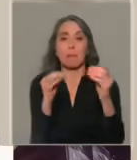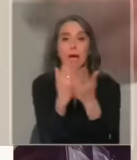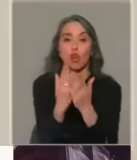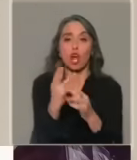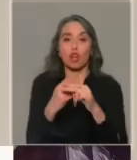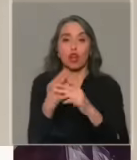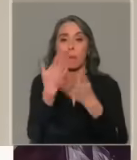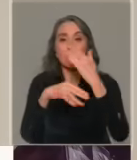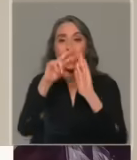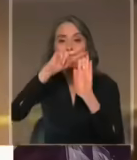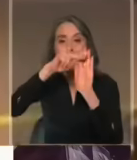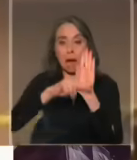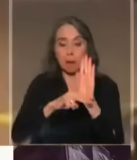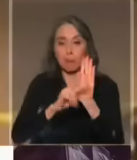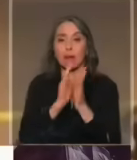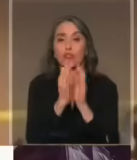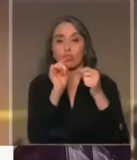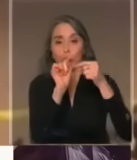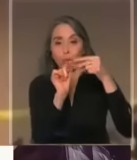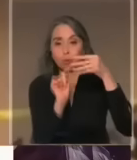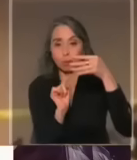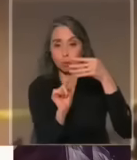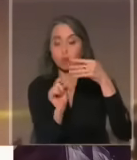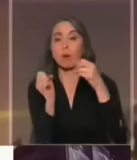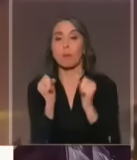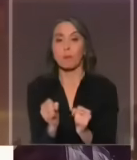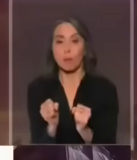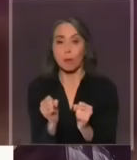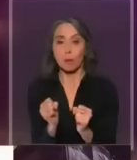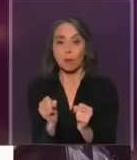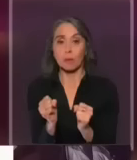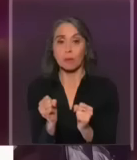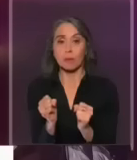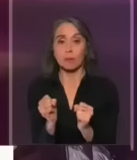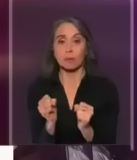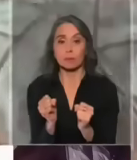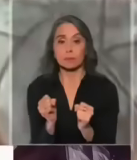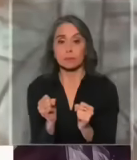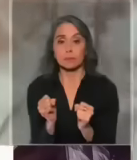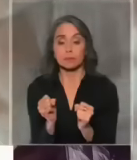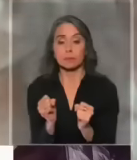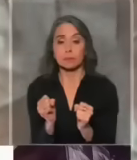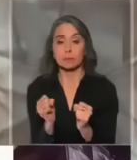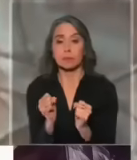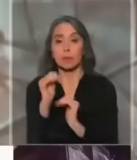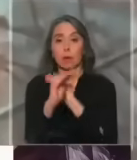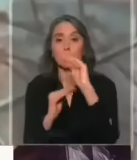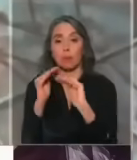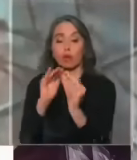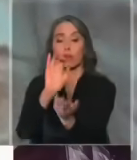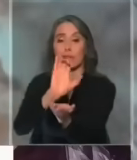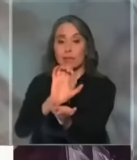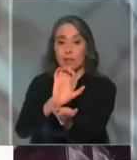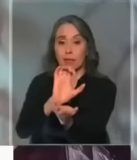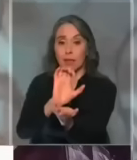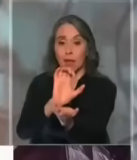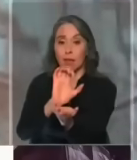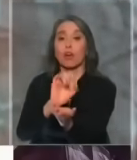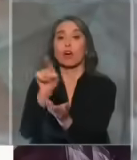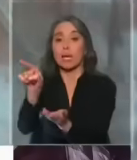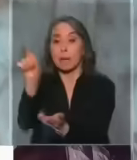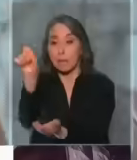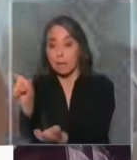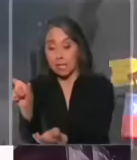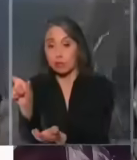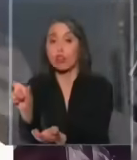fin, toda una serie de condiciones que podían tener como protección del Estado a cambio de que entreguen la